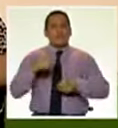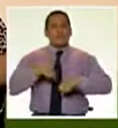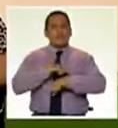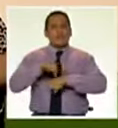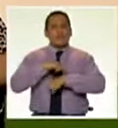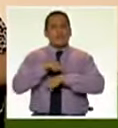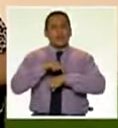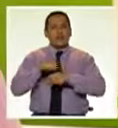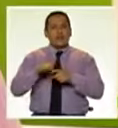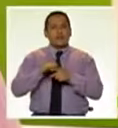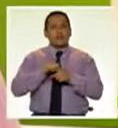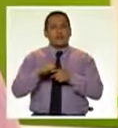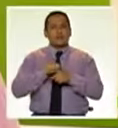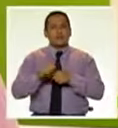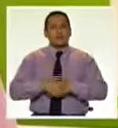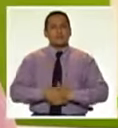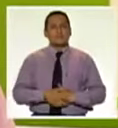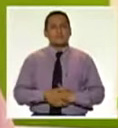a la semana?